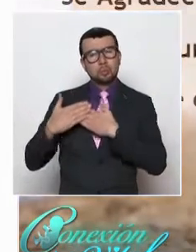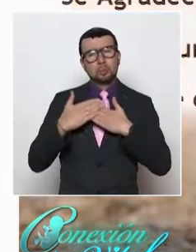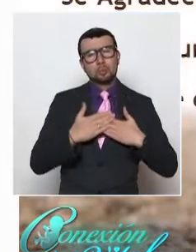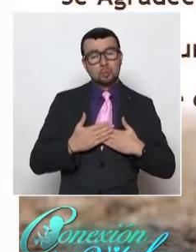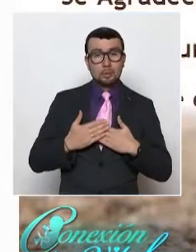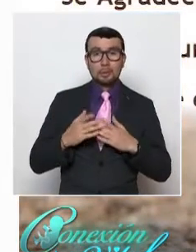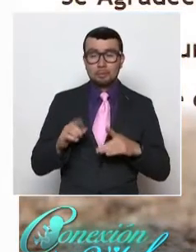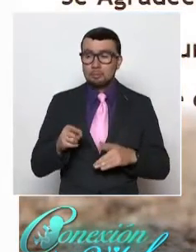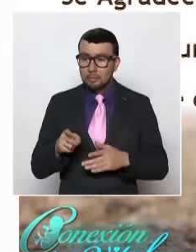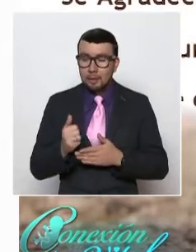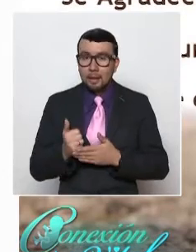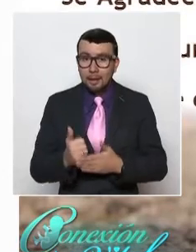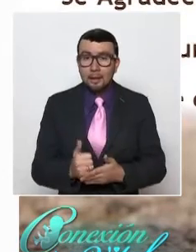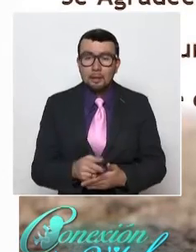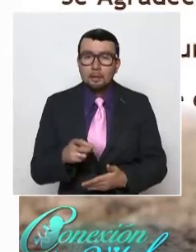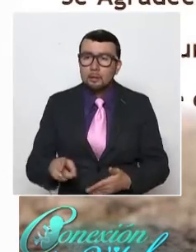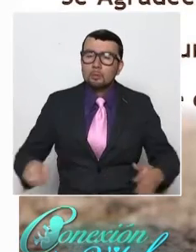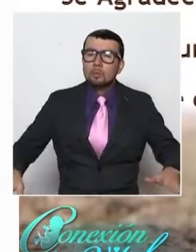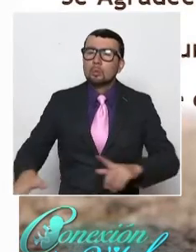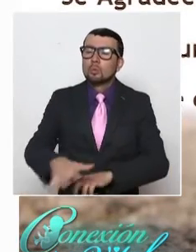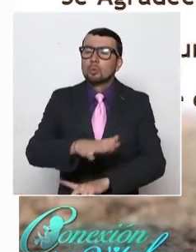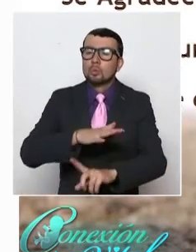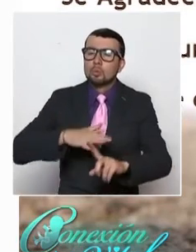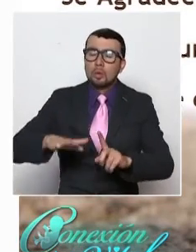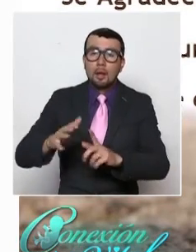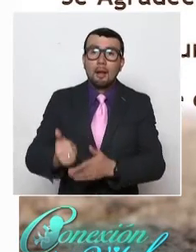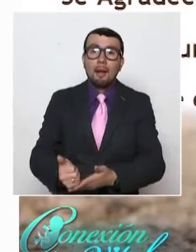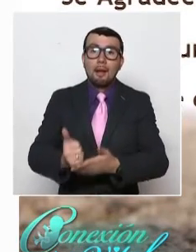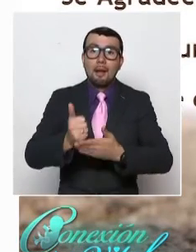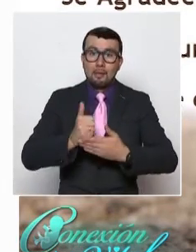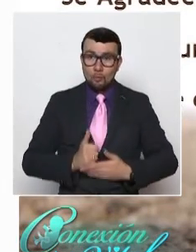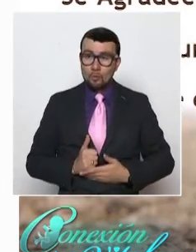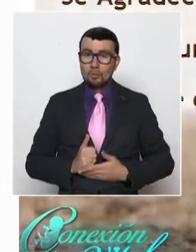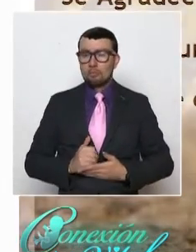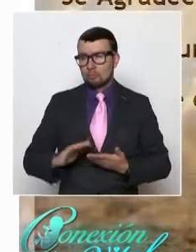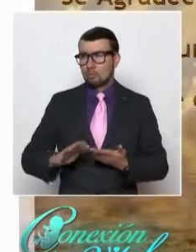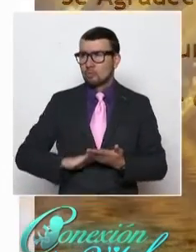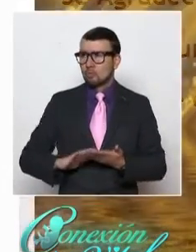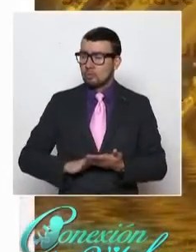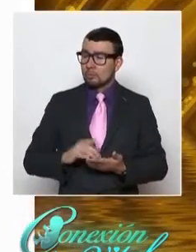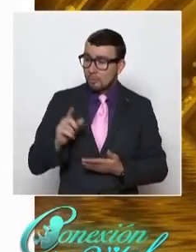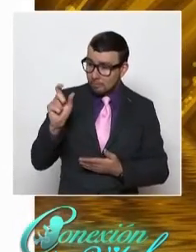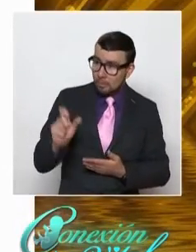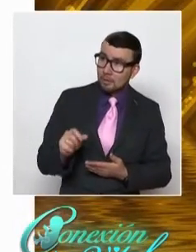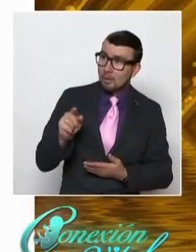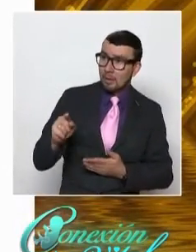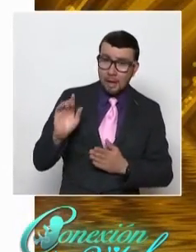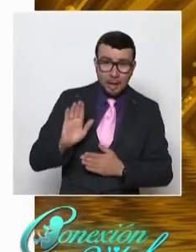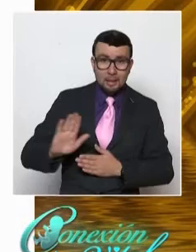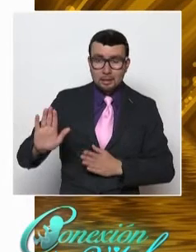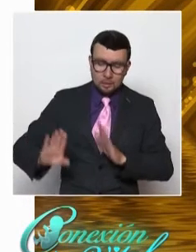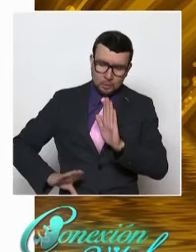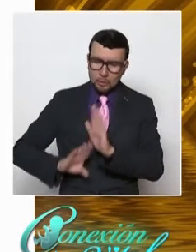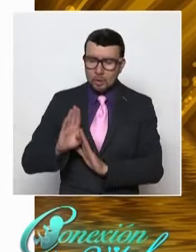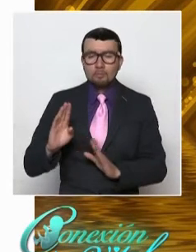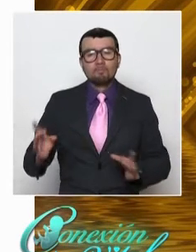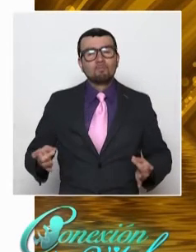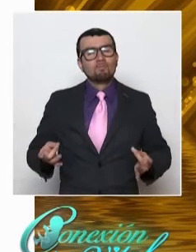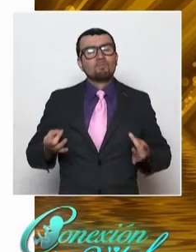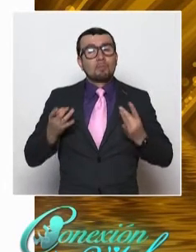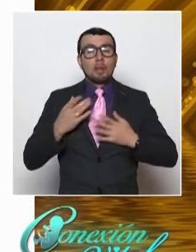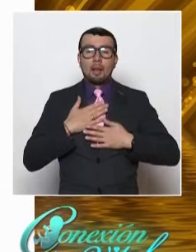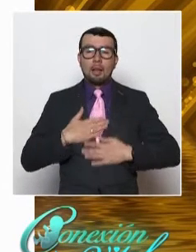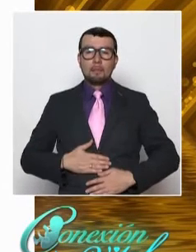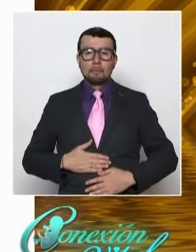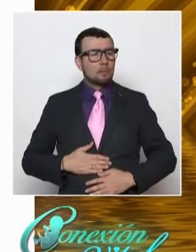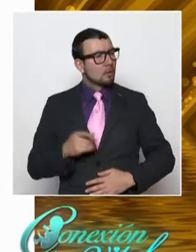del ambiente y asimismo pues como la calidad de la persona en cuanto a relajación. ¿Cuánto dura